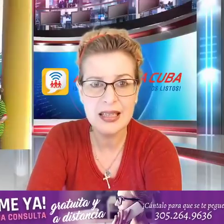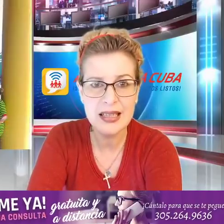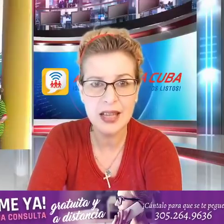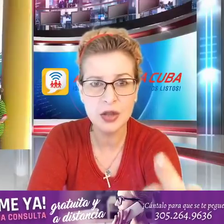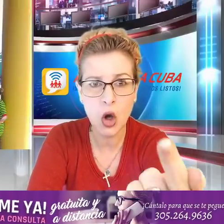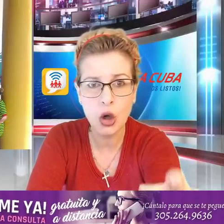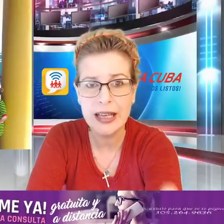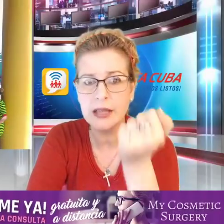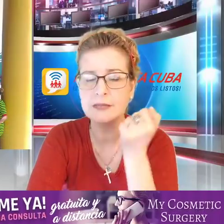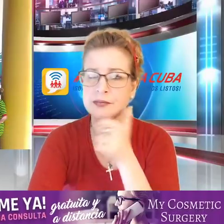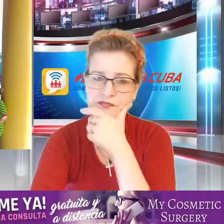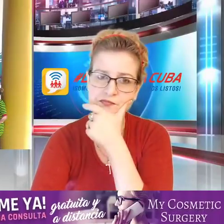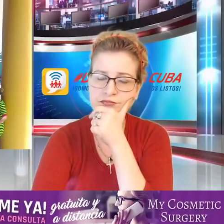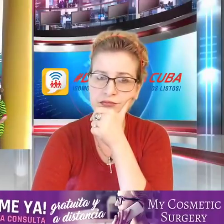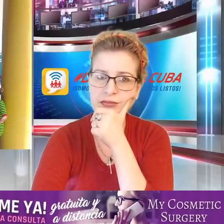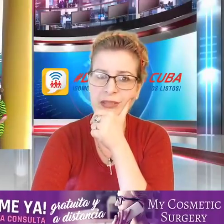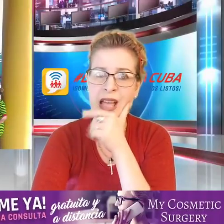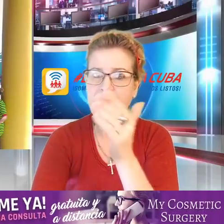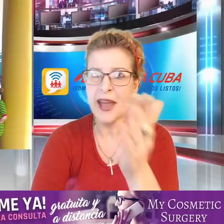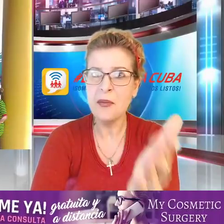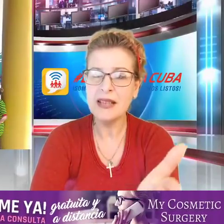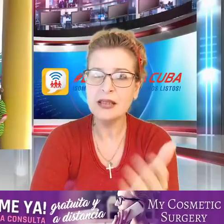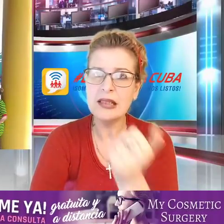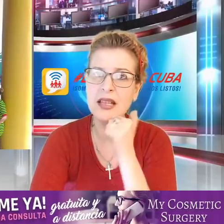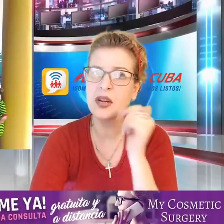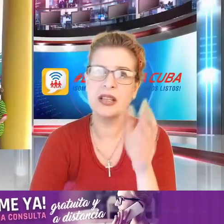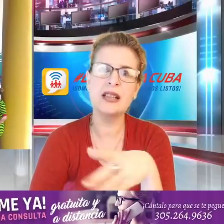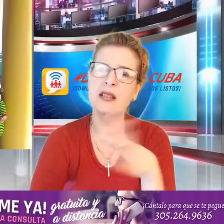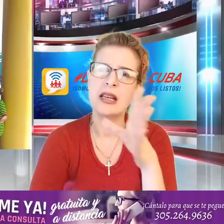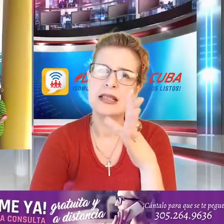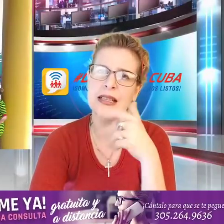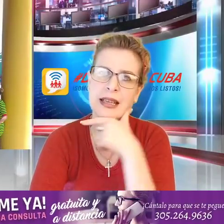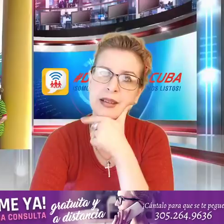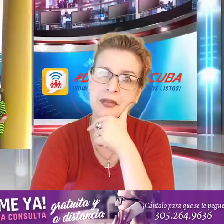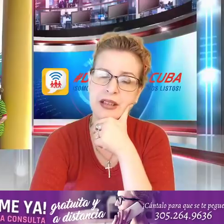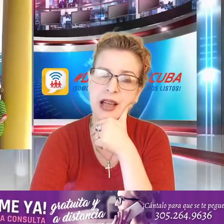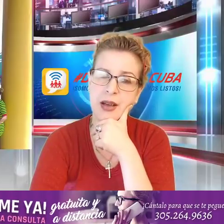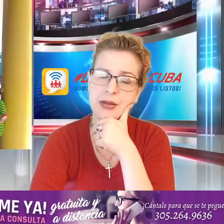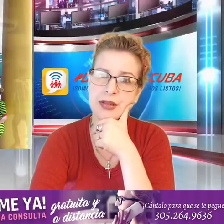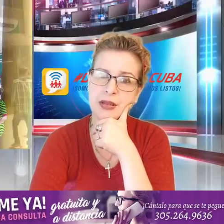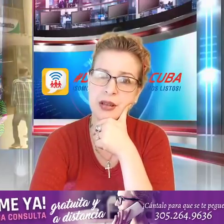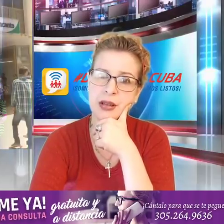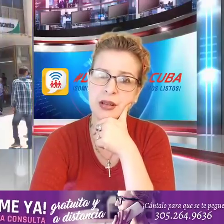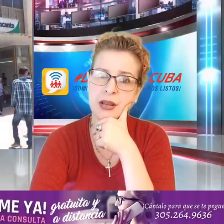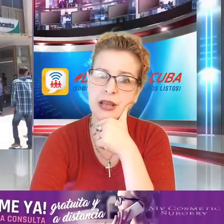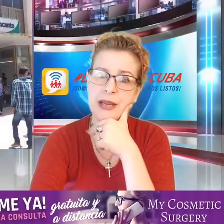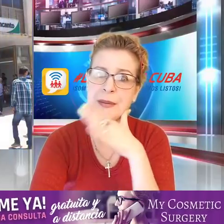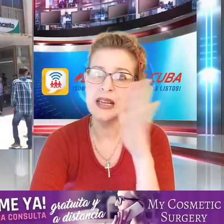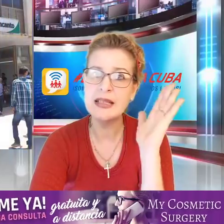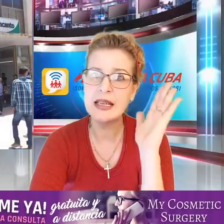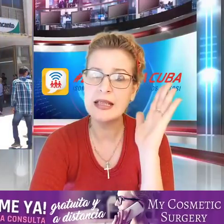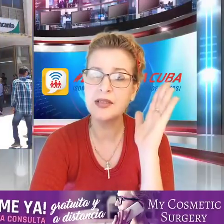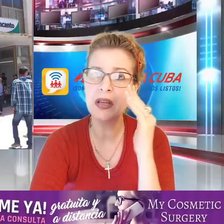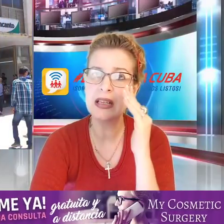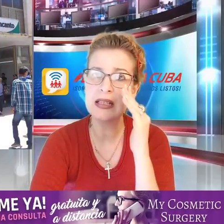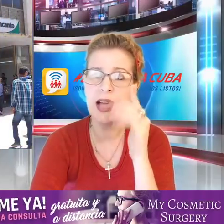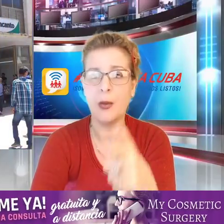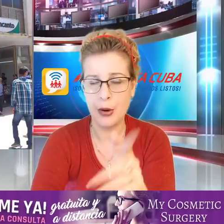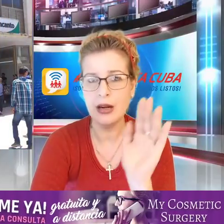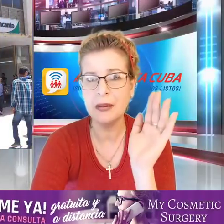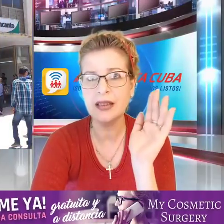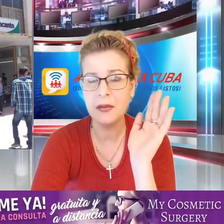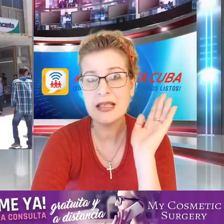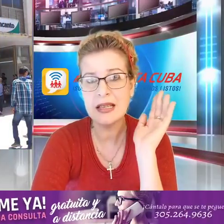me están diciendo, esto es holguín. Ellos me están diciendo que tienen 60 infectados y 1.600